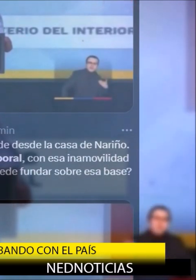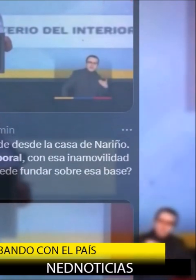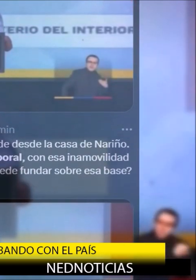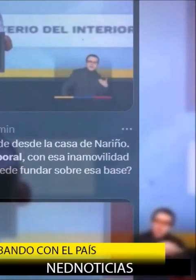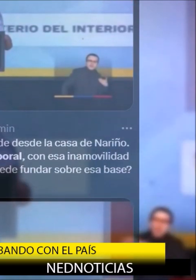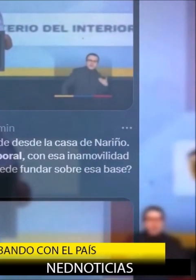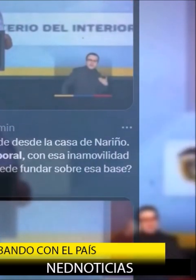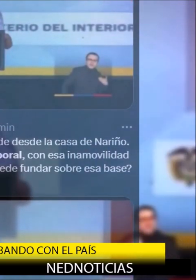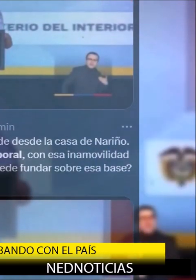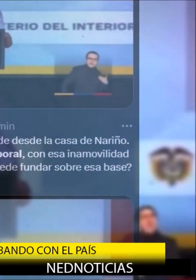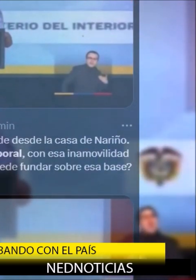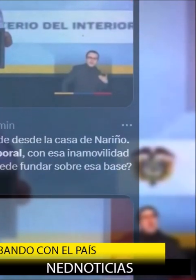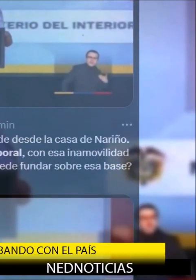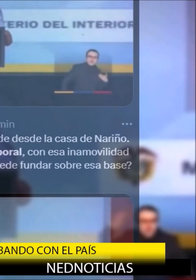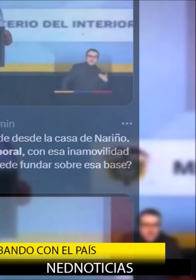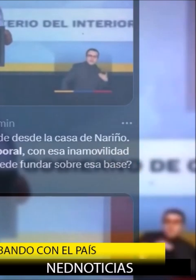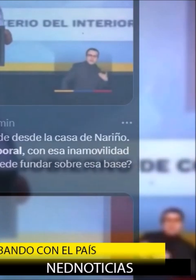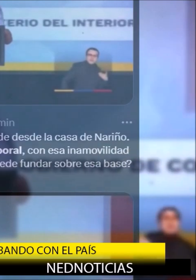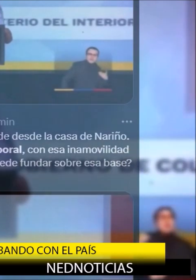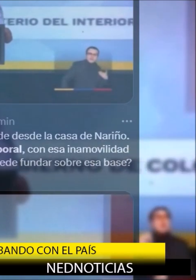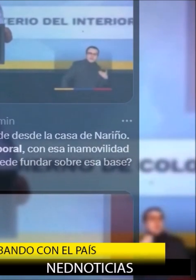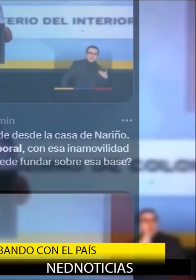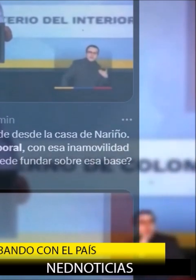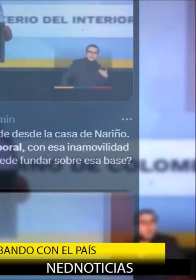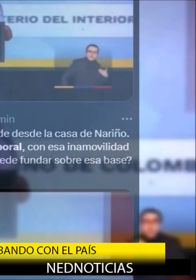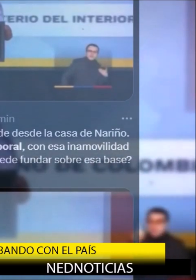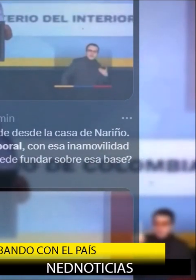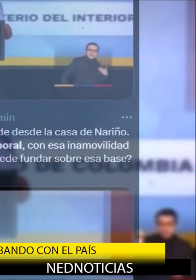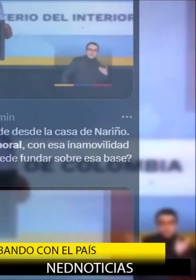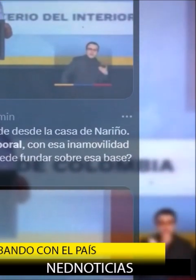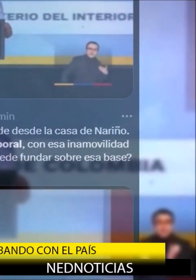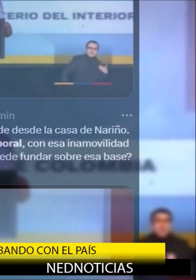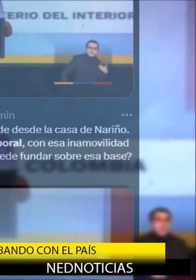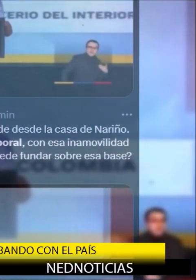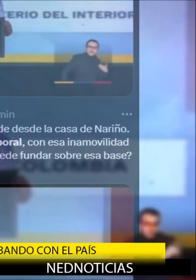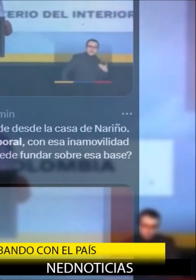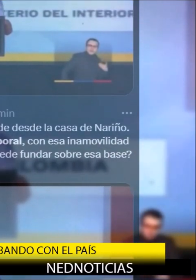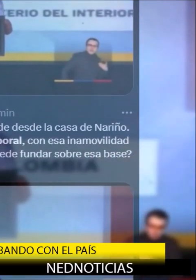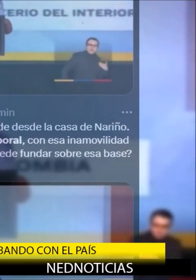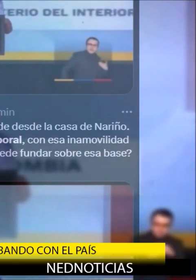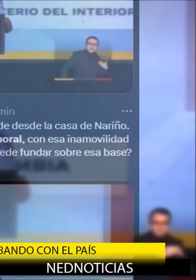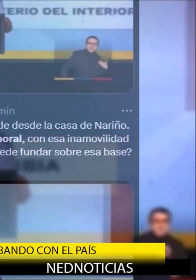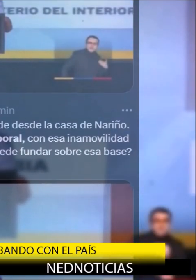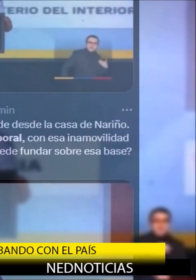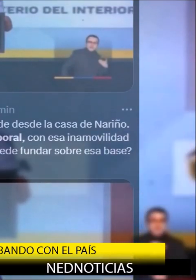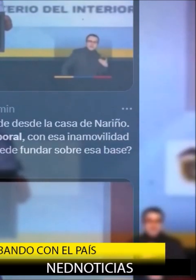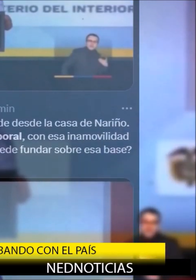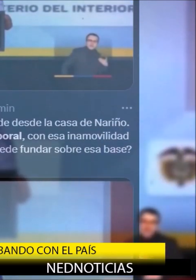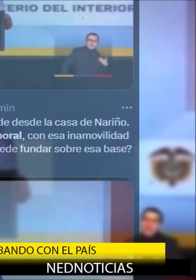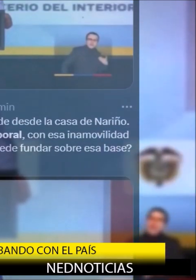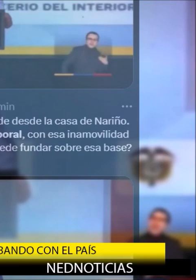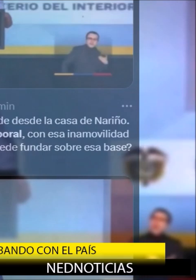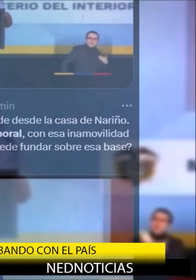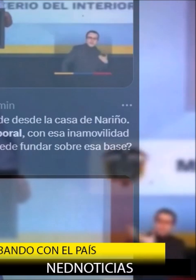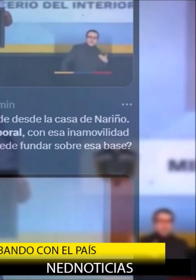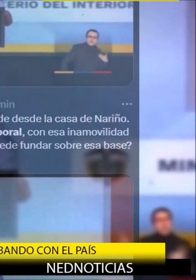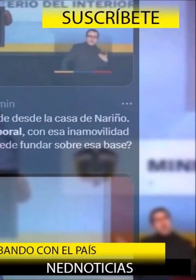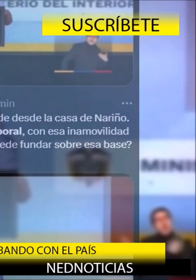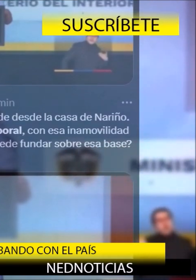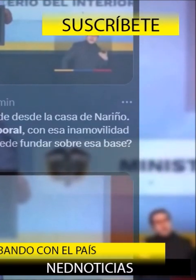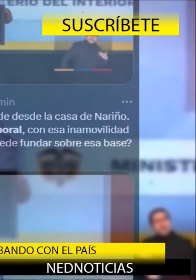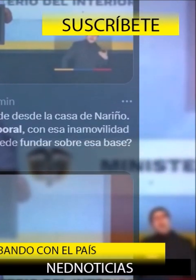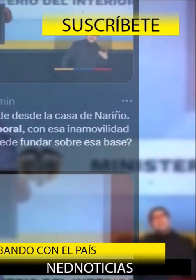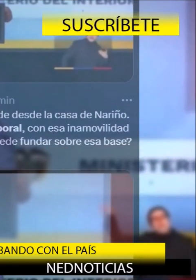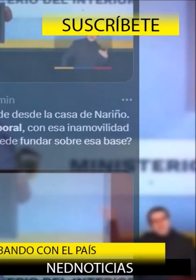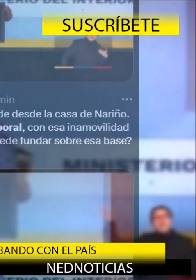de oportunidades, y por eso el socialismo se acabó. Es que el socialismo, el comunismo se acabó. La gente parece